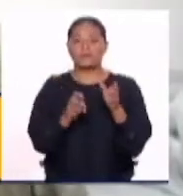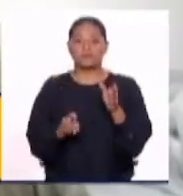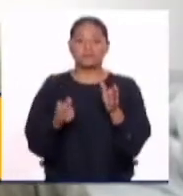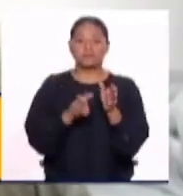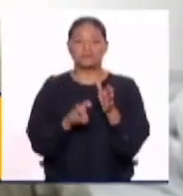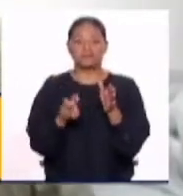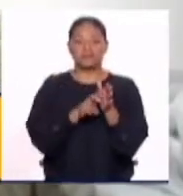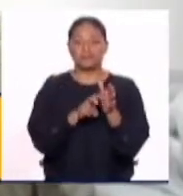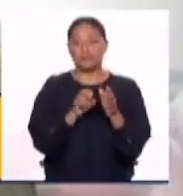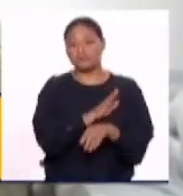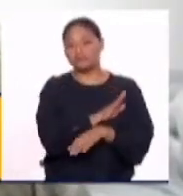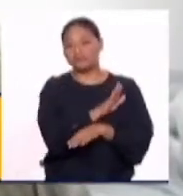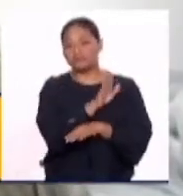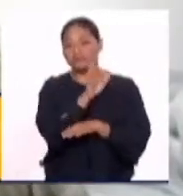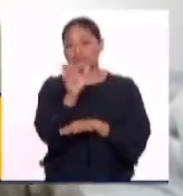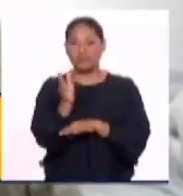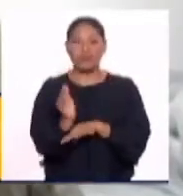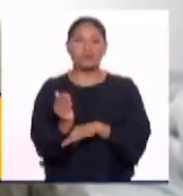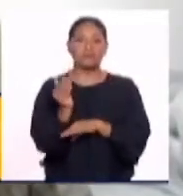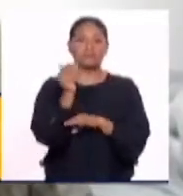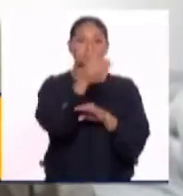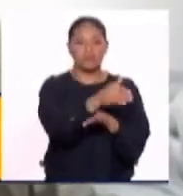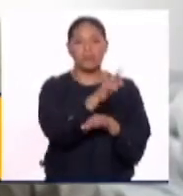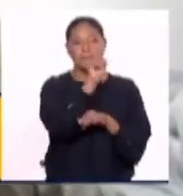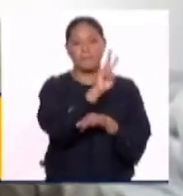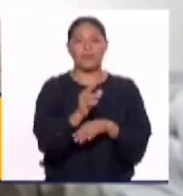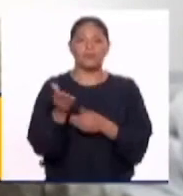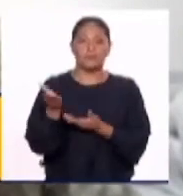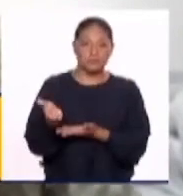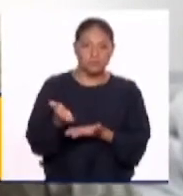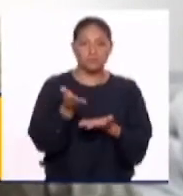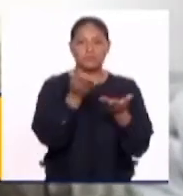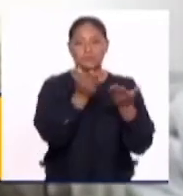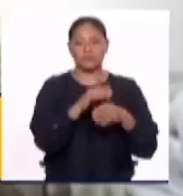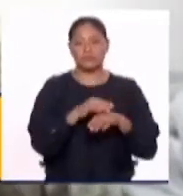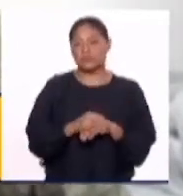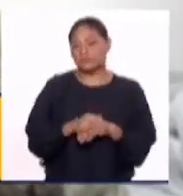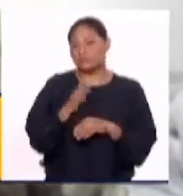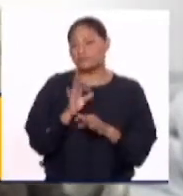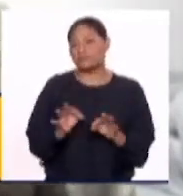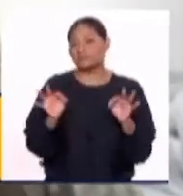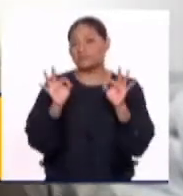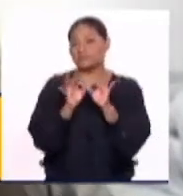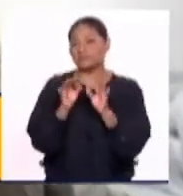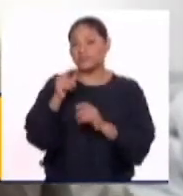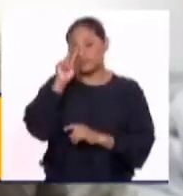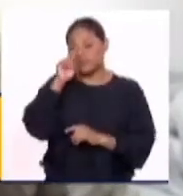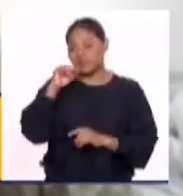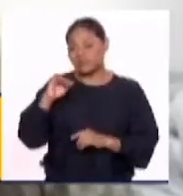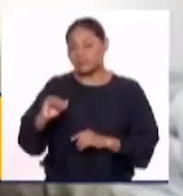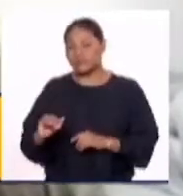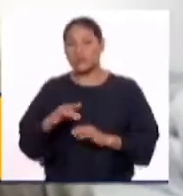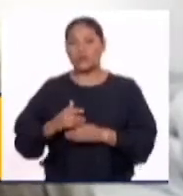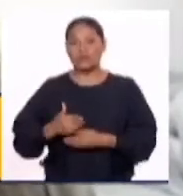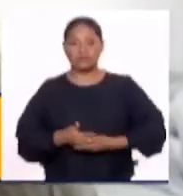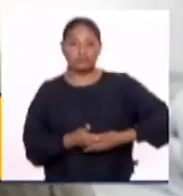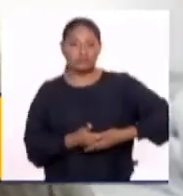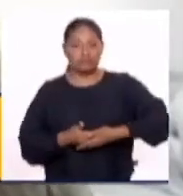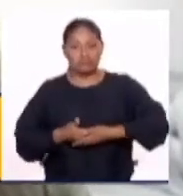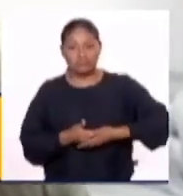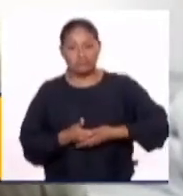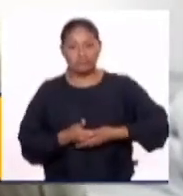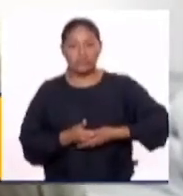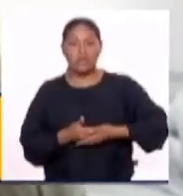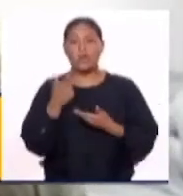para casos muy puntuales, muy críticos, para niños recién nacidos o mujeres o quienes adolecen de alguna